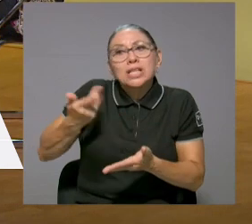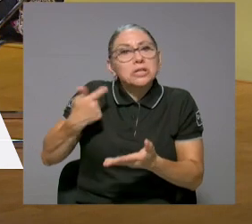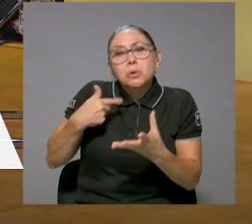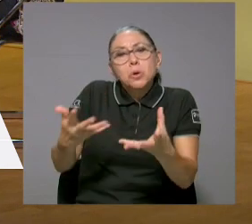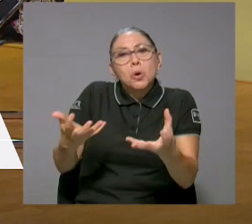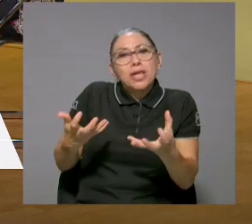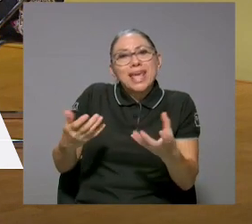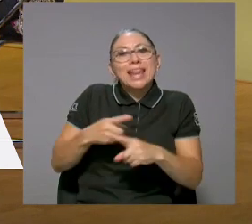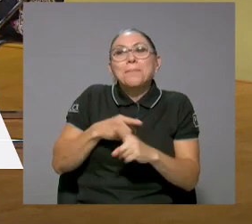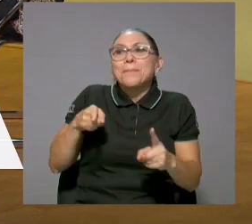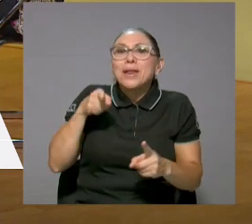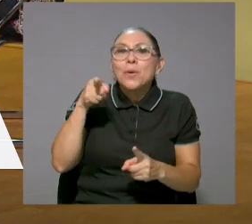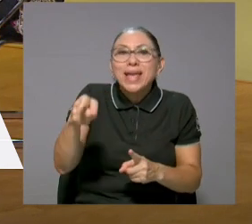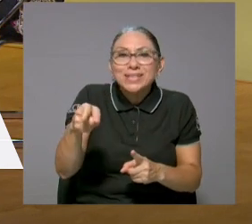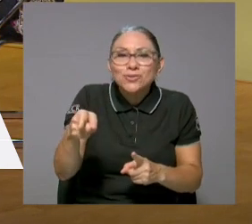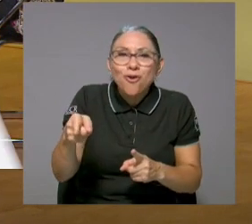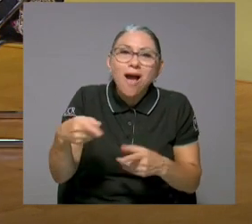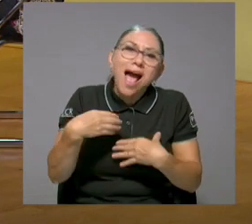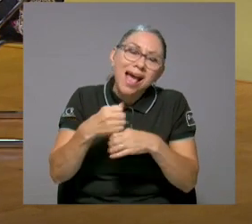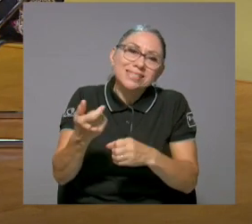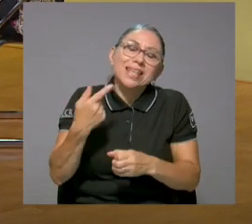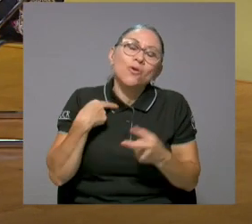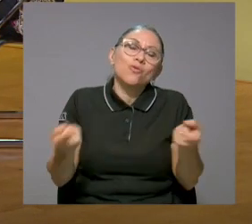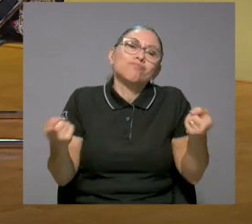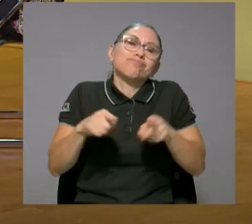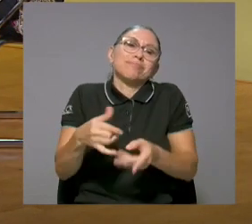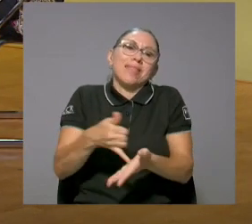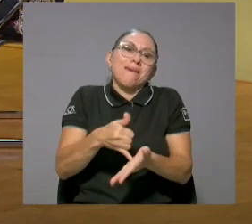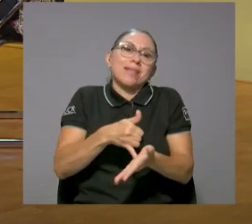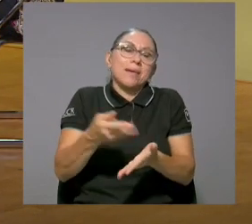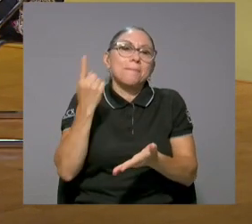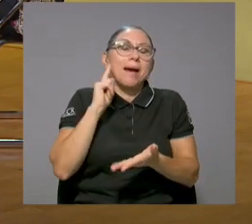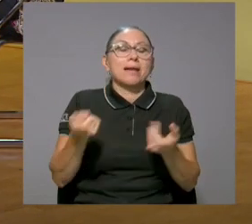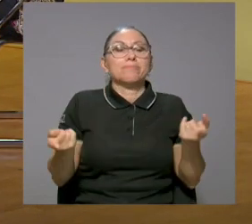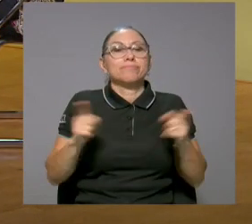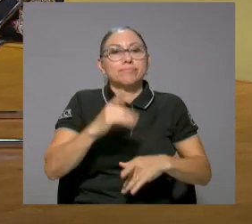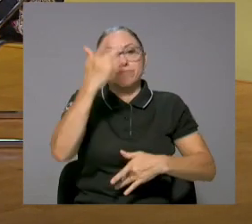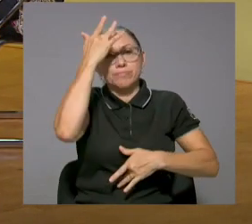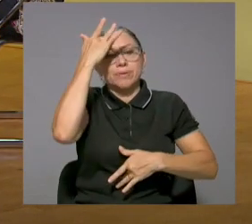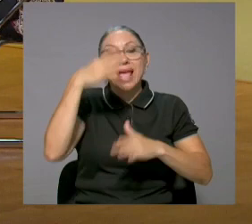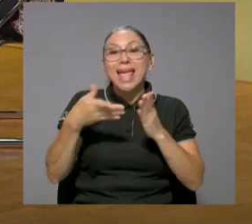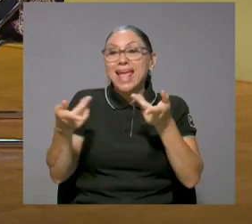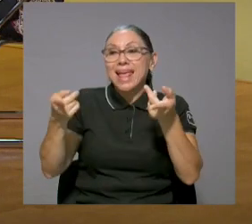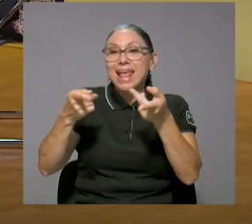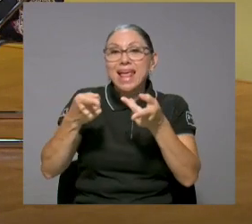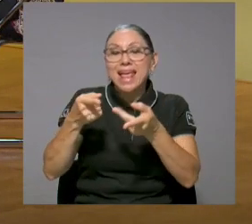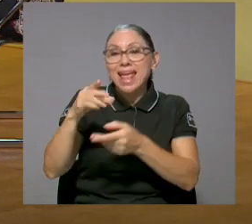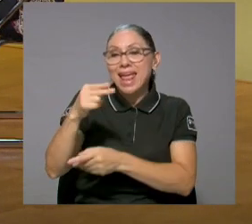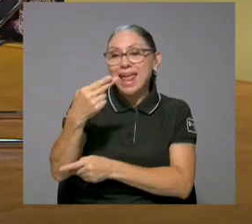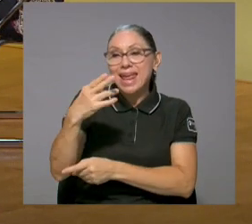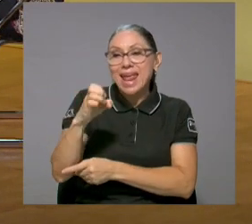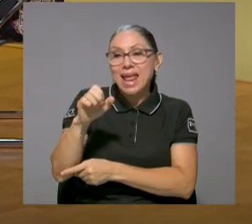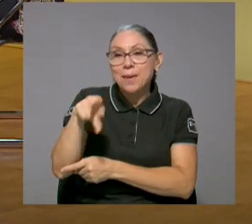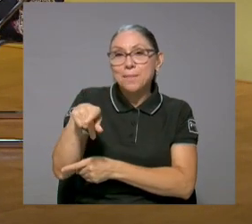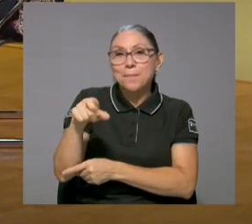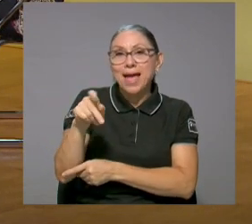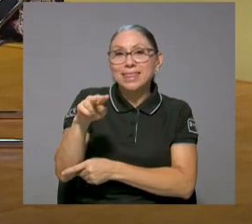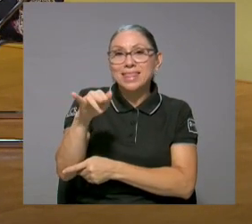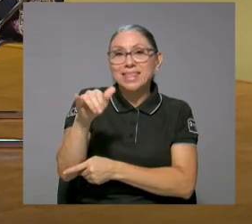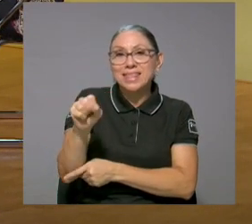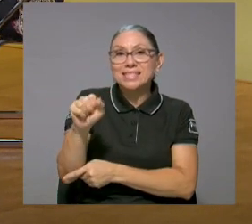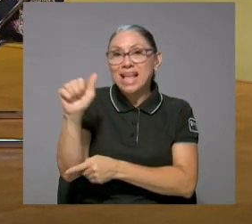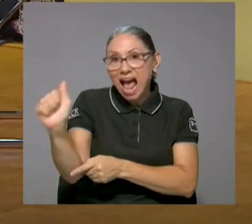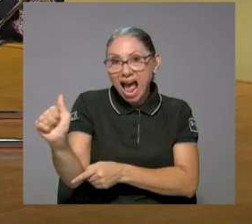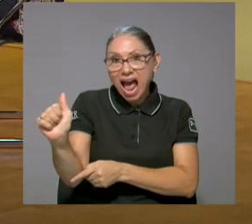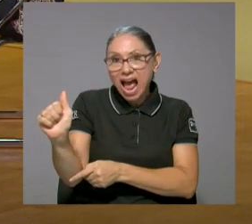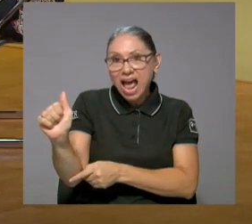más susceptibles a ciertas enfermedades. En el caso de hepatitis A, como es un asunto meramente de contaminación y demás, no es tanto que lo